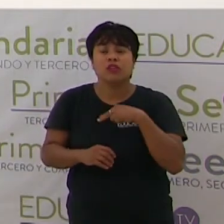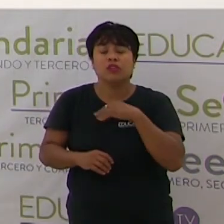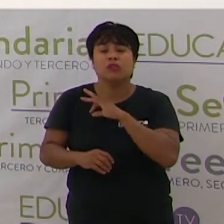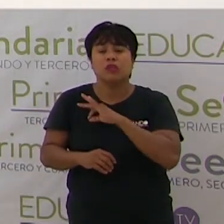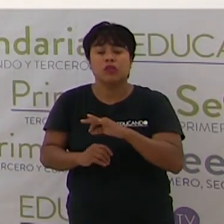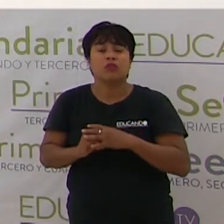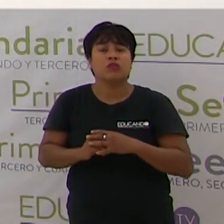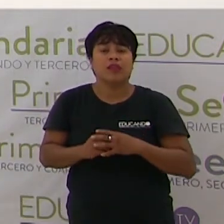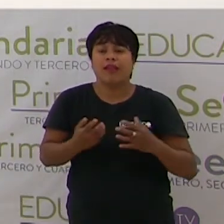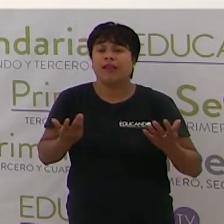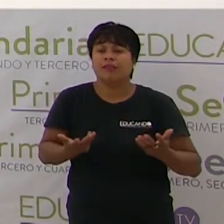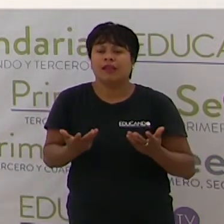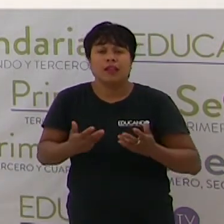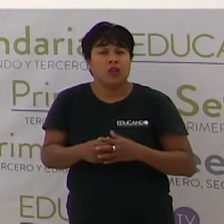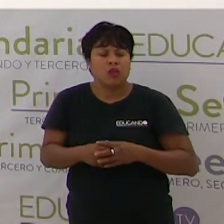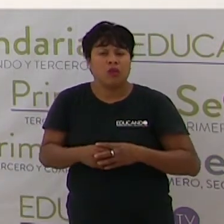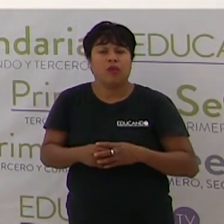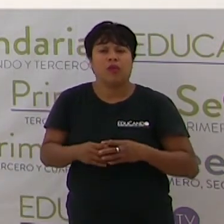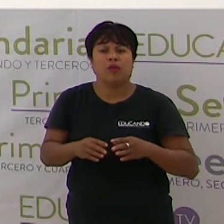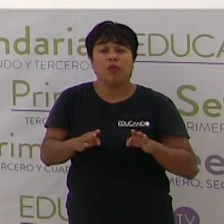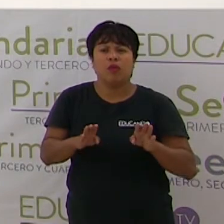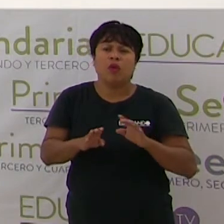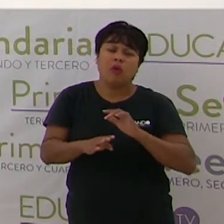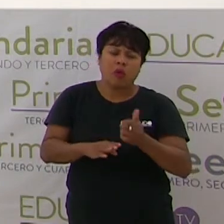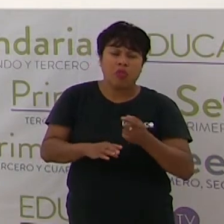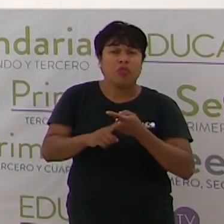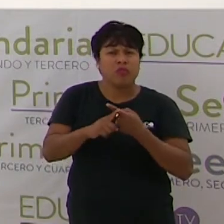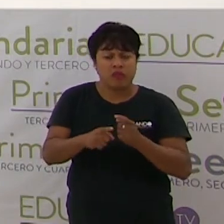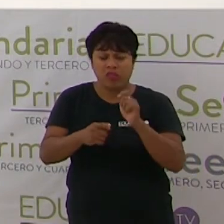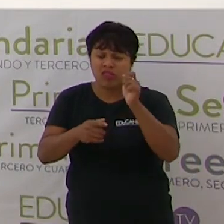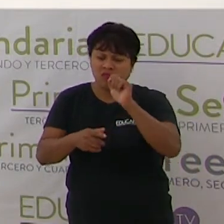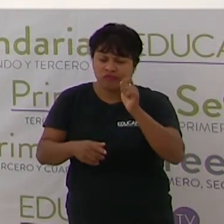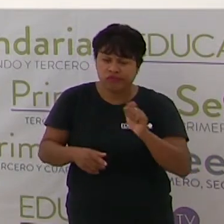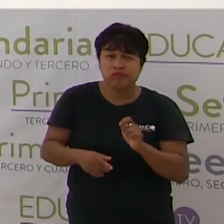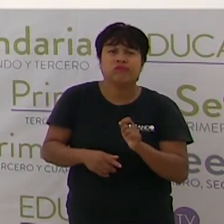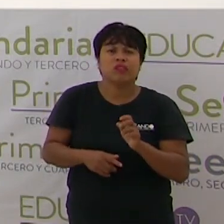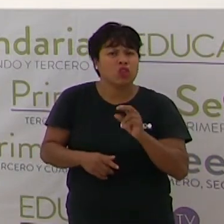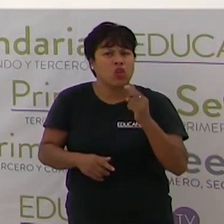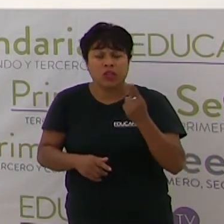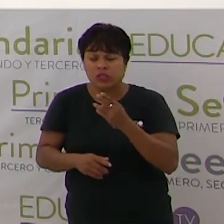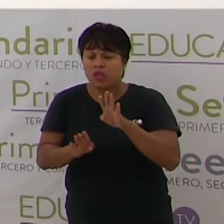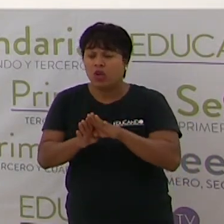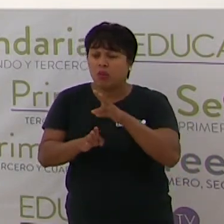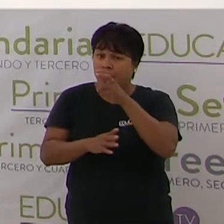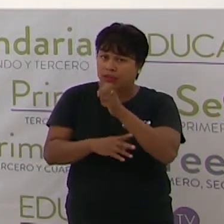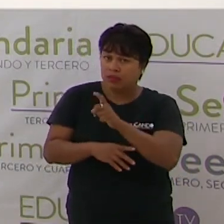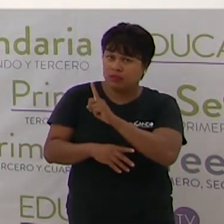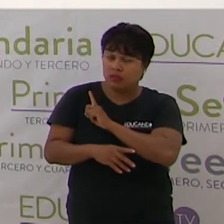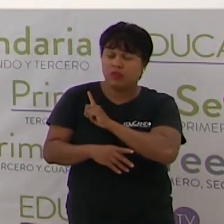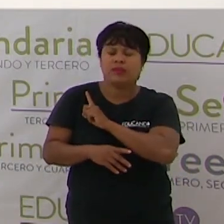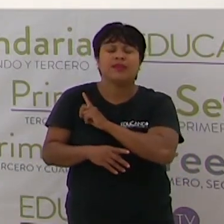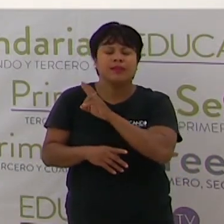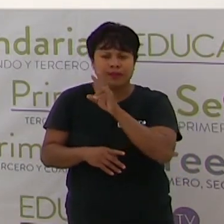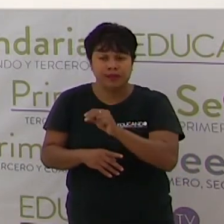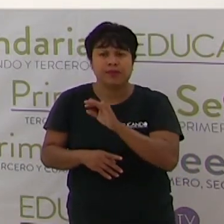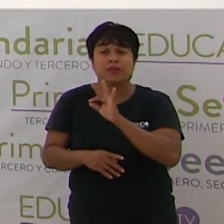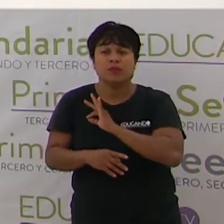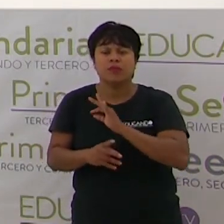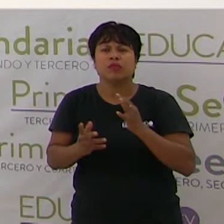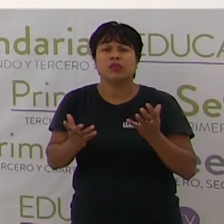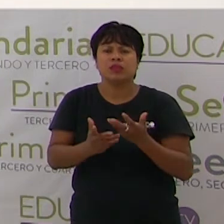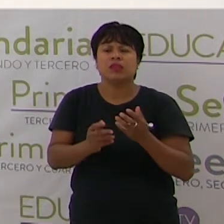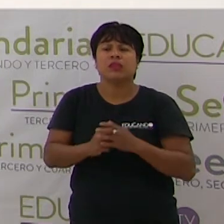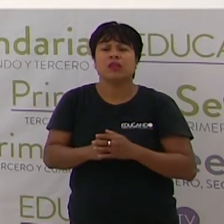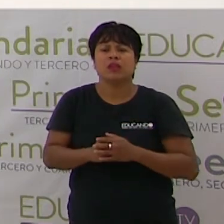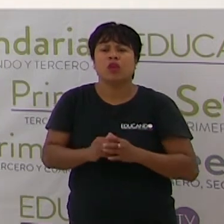digamos, cubicarlo aplicando otro tipo de fórmula también, es decir, no necesariamente tenemos que aplicar esta. ¿Por qué? Porque conocemos